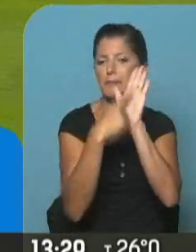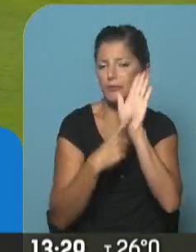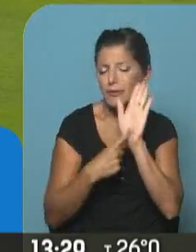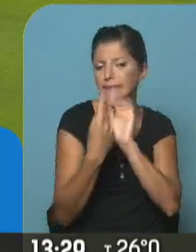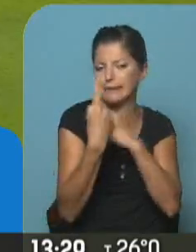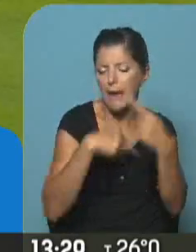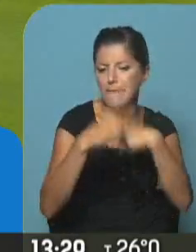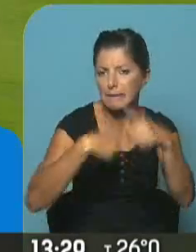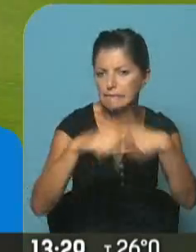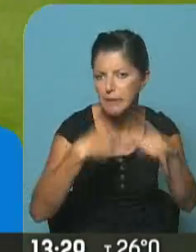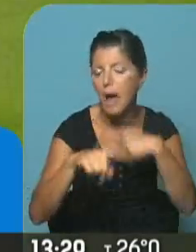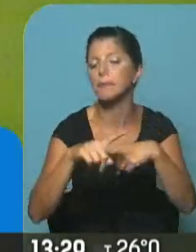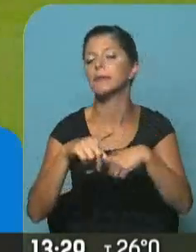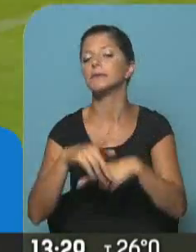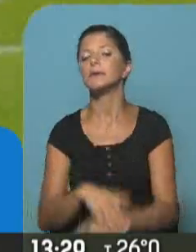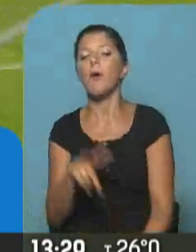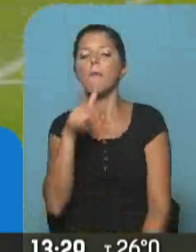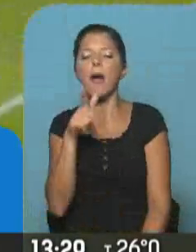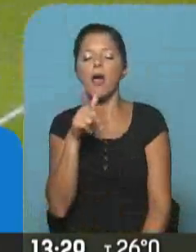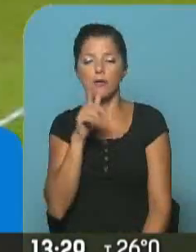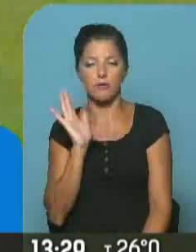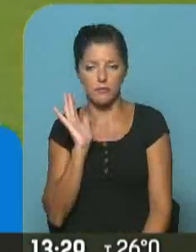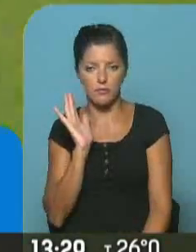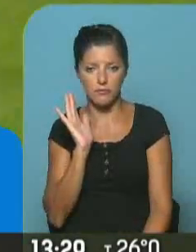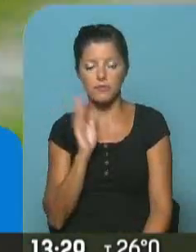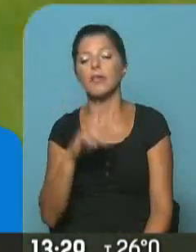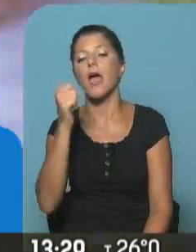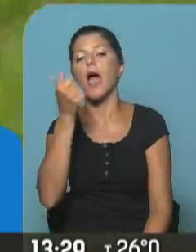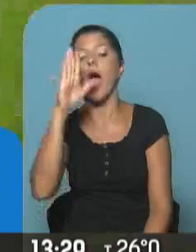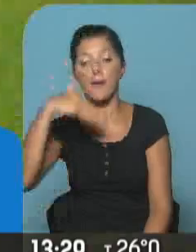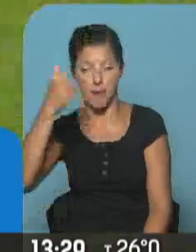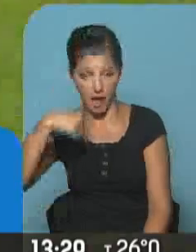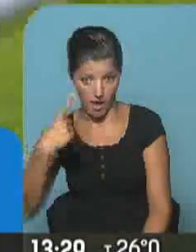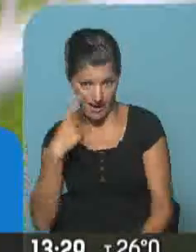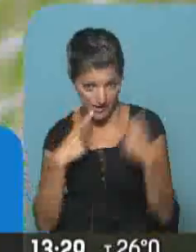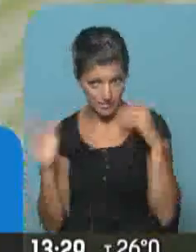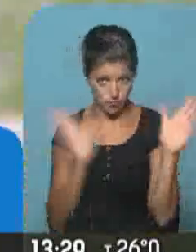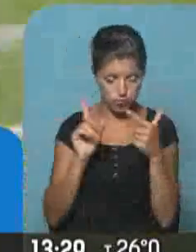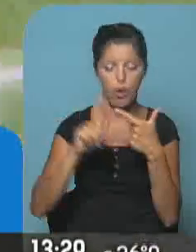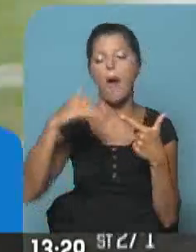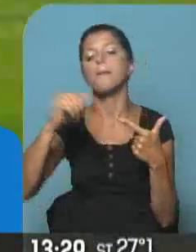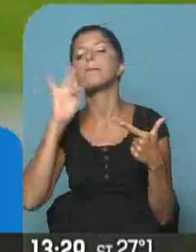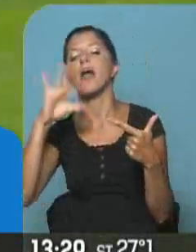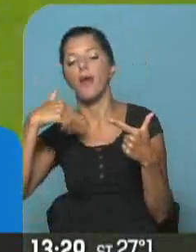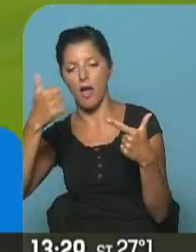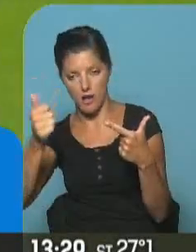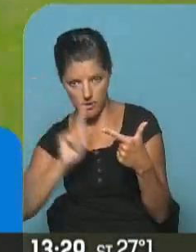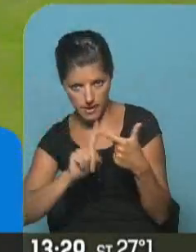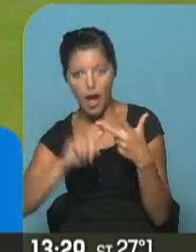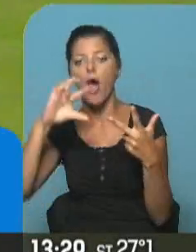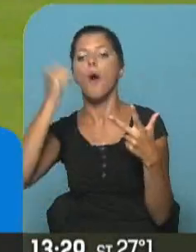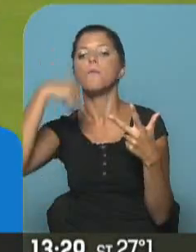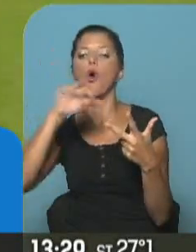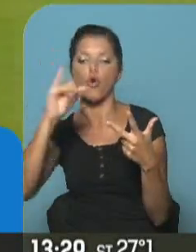semana. Parecen tener asegurado el lugar a Armani. Maidana, que volvería con Poncio